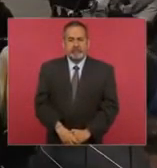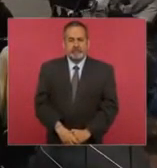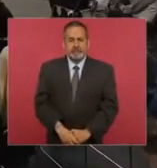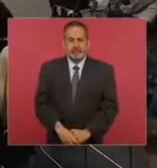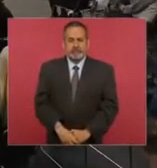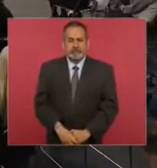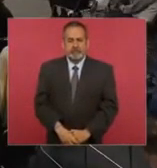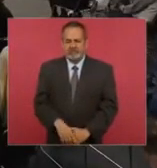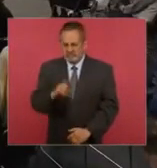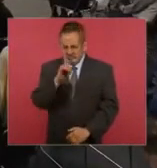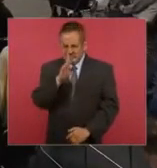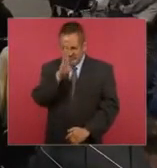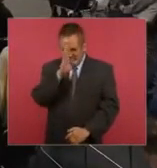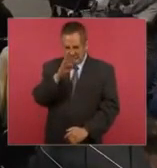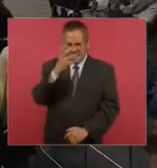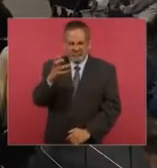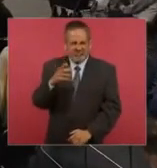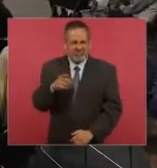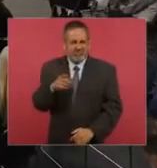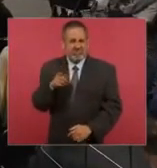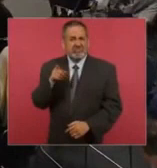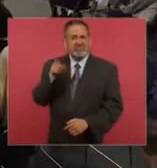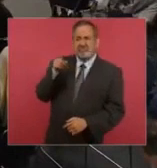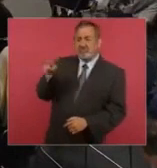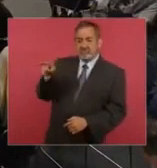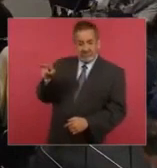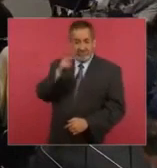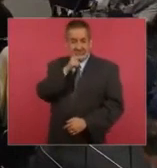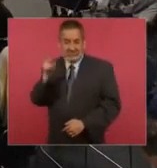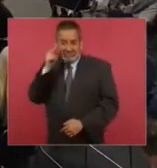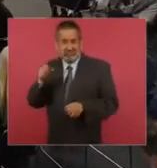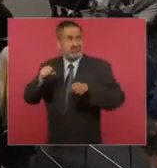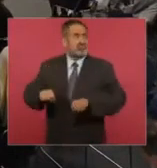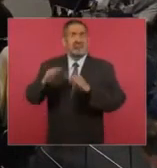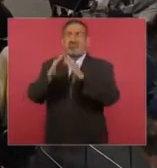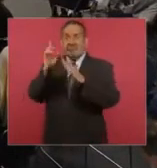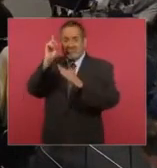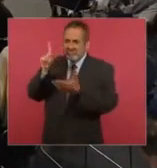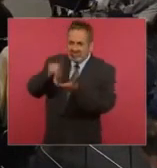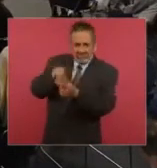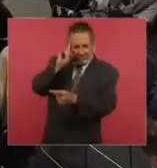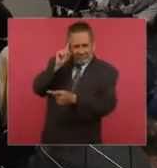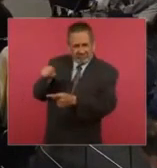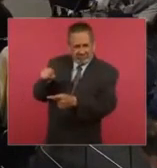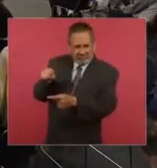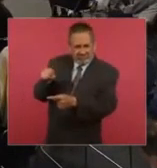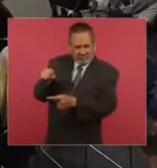sí lo voy a decir de frente en la tierra ocupando el trono de la casa de Dios